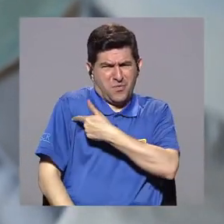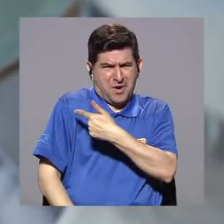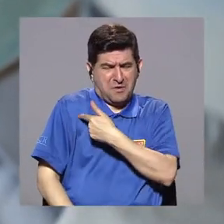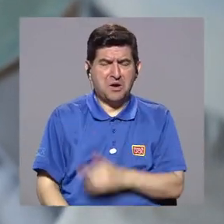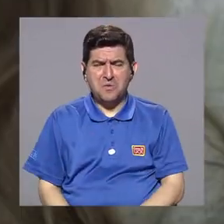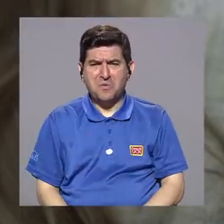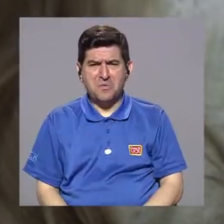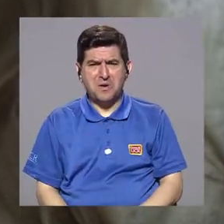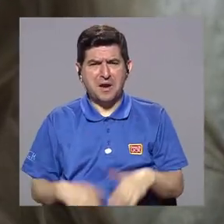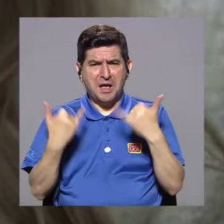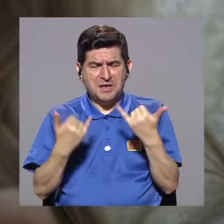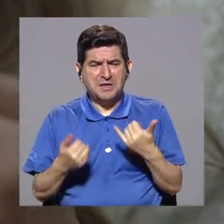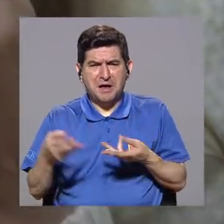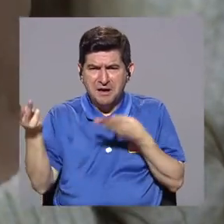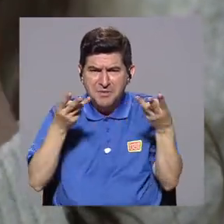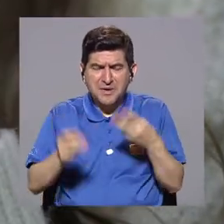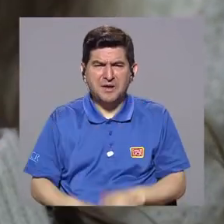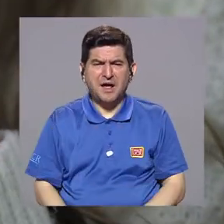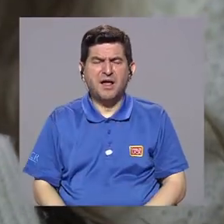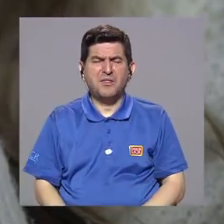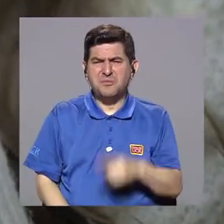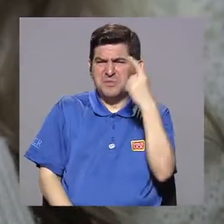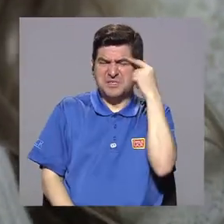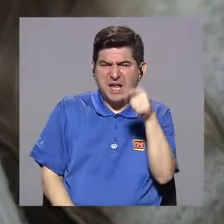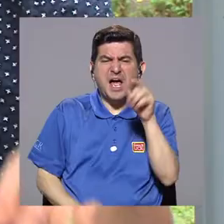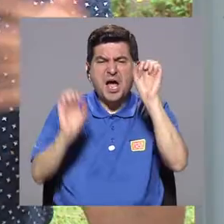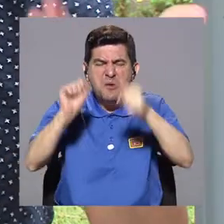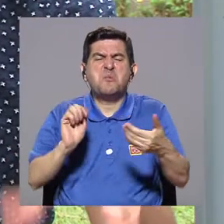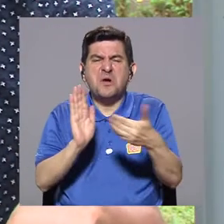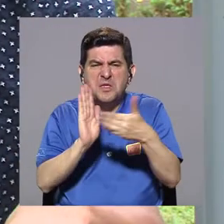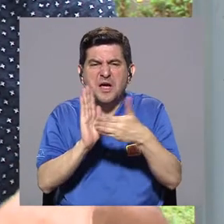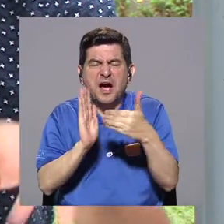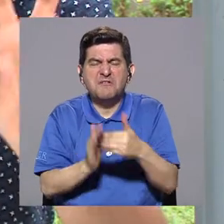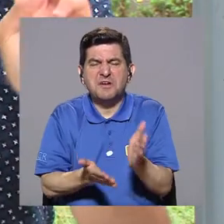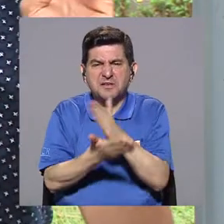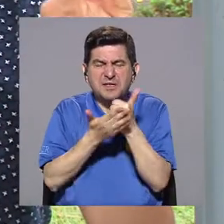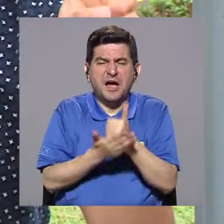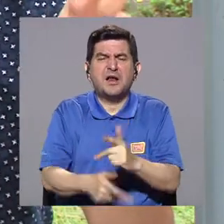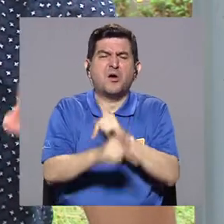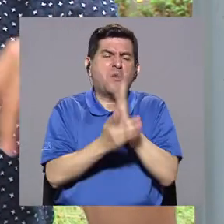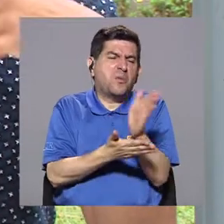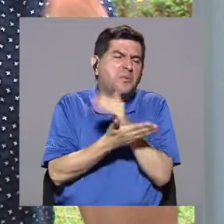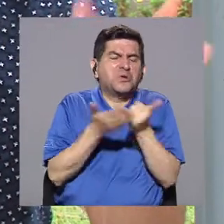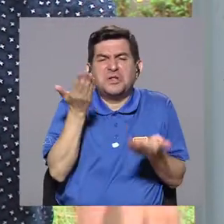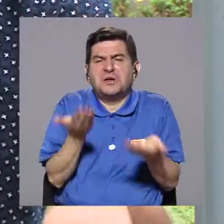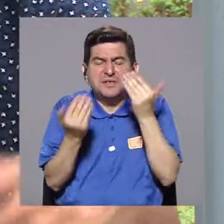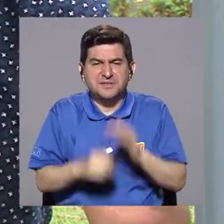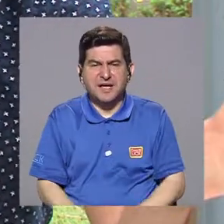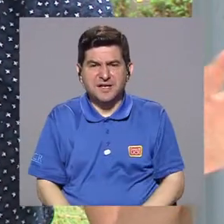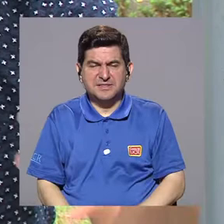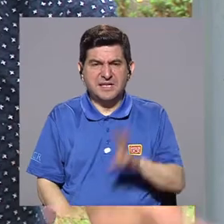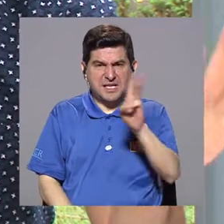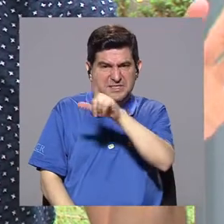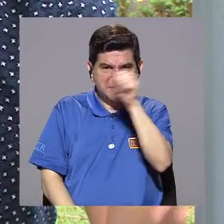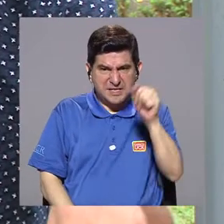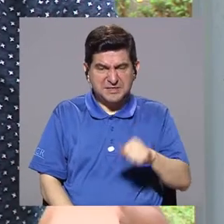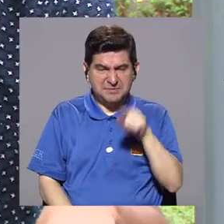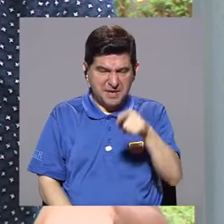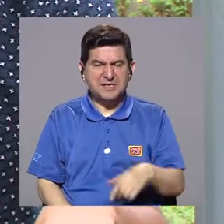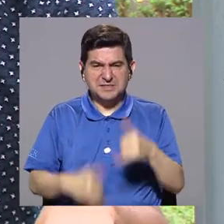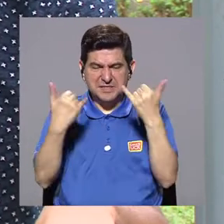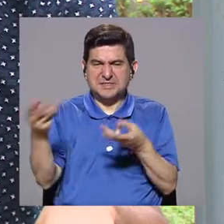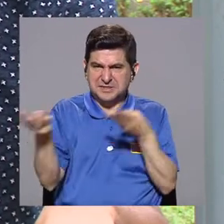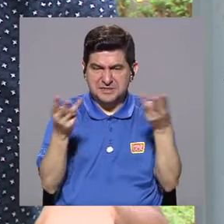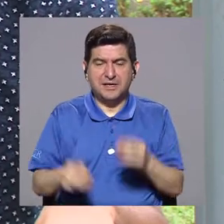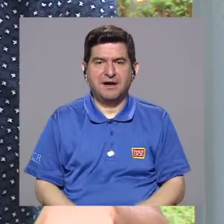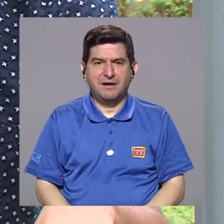que una vacuna va a salir ahí como, mira, yo creo que esto puede afectar un tejido, pero quiero que me puede proteger contra alguna cosa, saquémoslo en 6 meses.